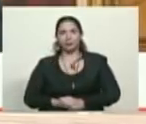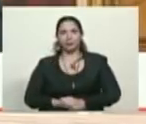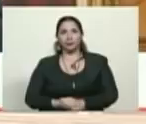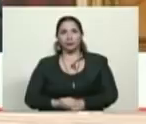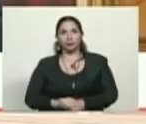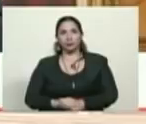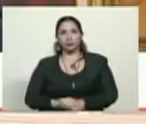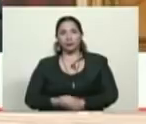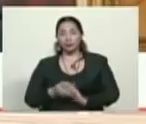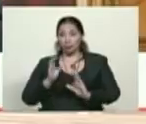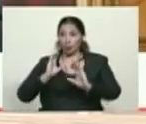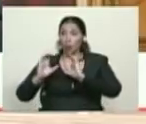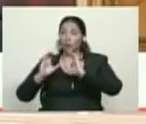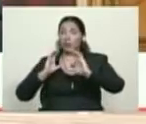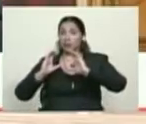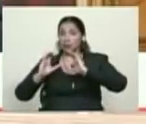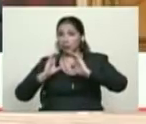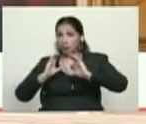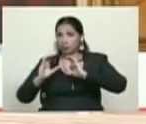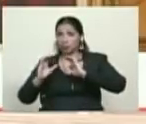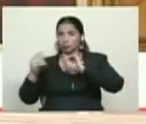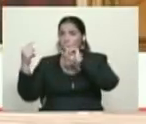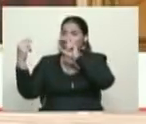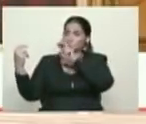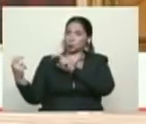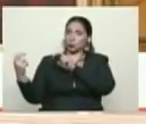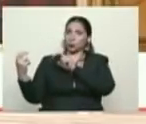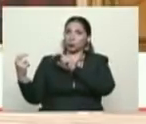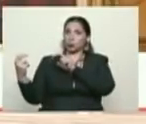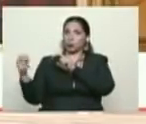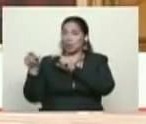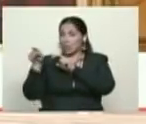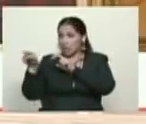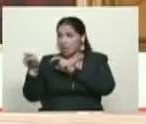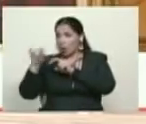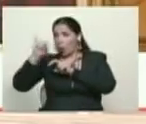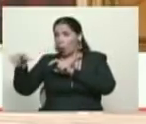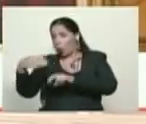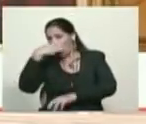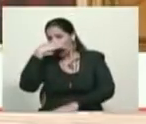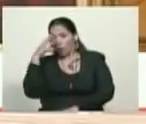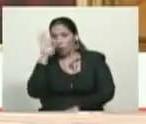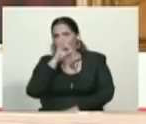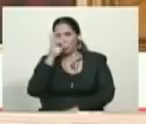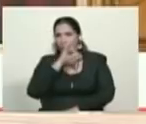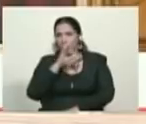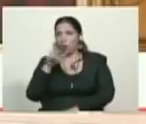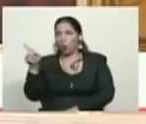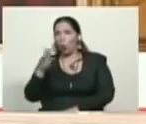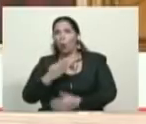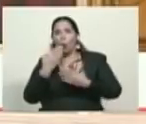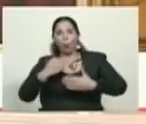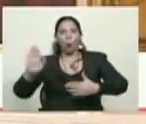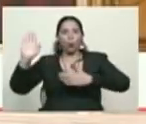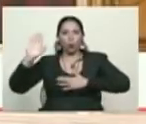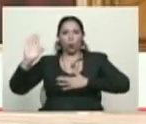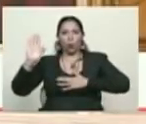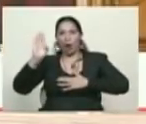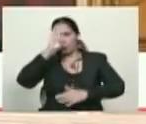Y conversaron largo. Y él le juró a Diosdado que no se iba a juramentar.